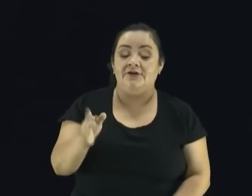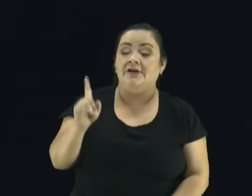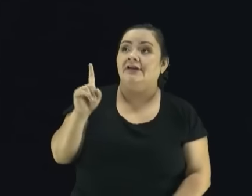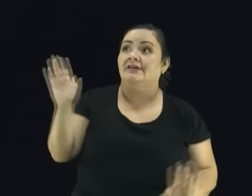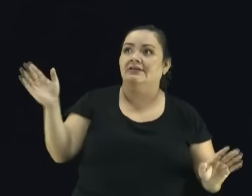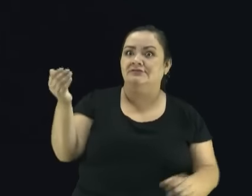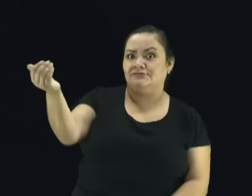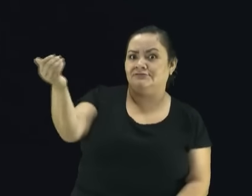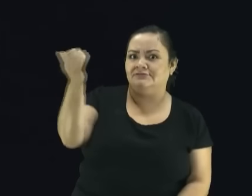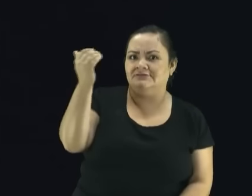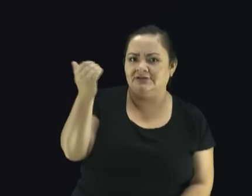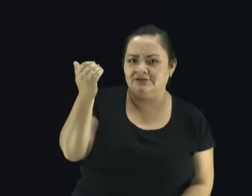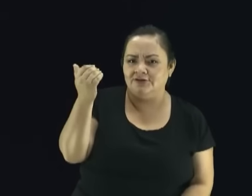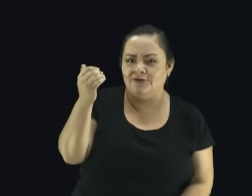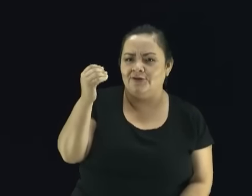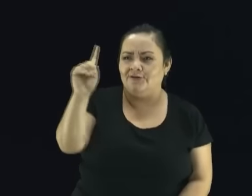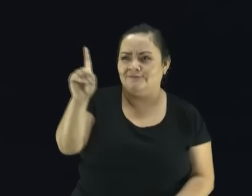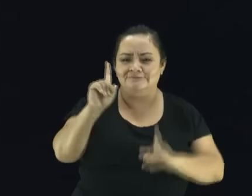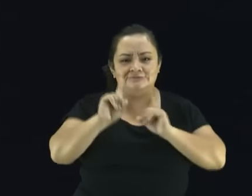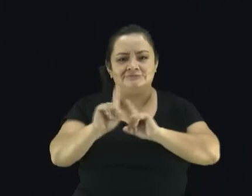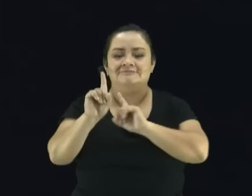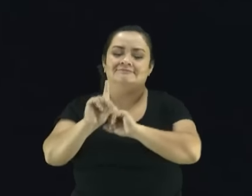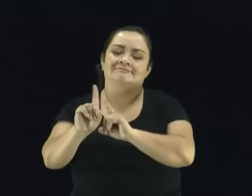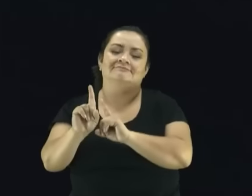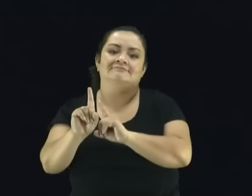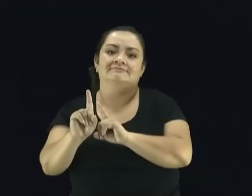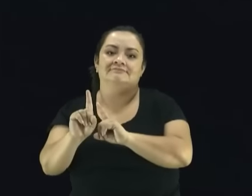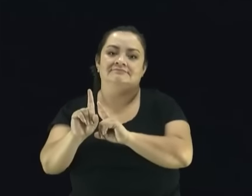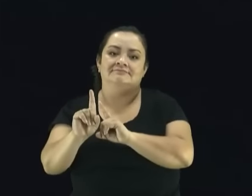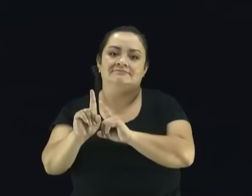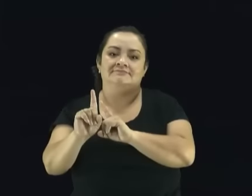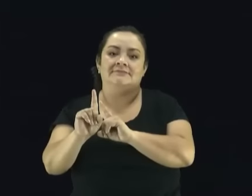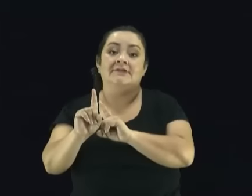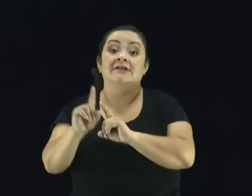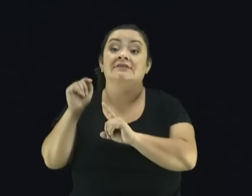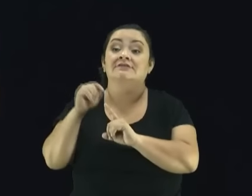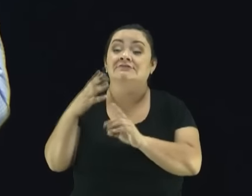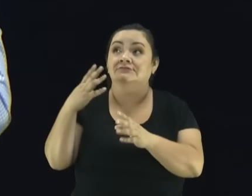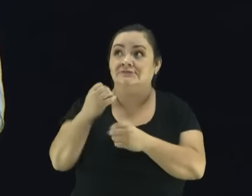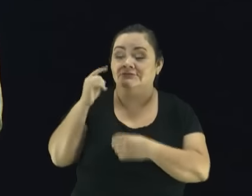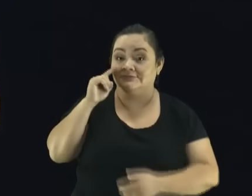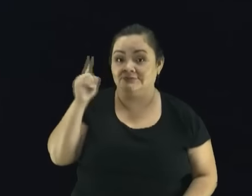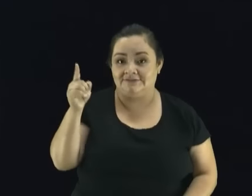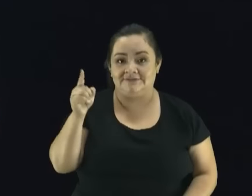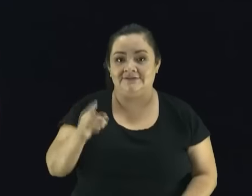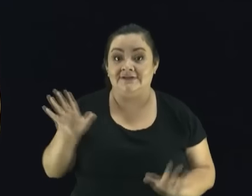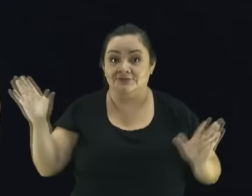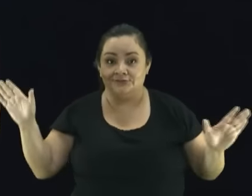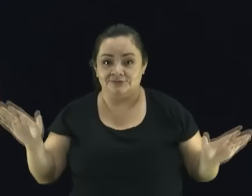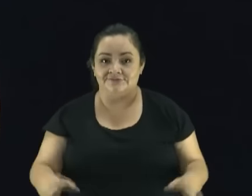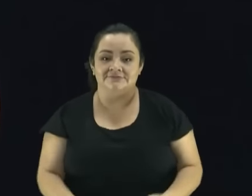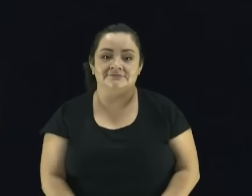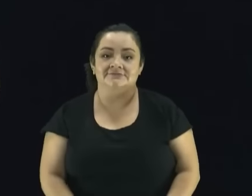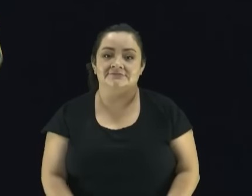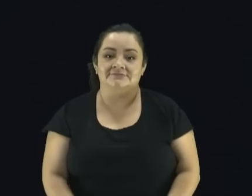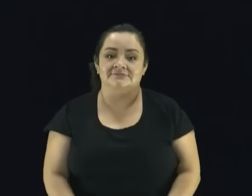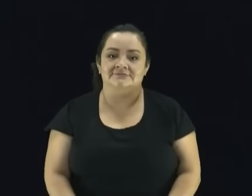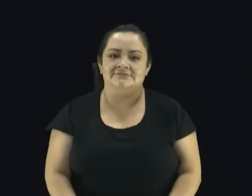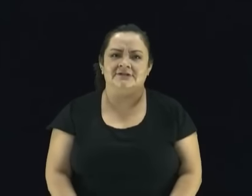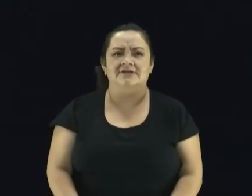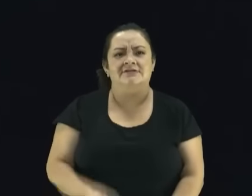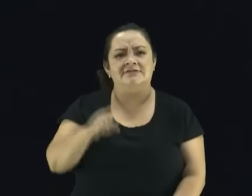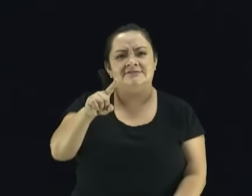recibieron caminando con él de la mano de él bajo la cobertura de él y usted